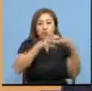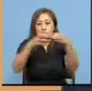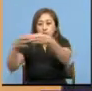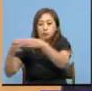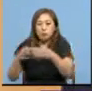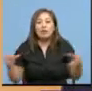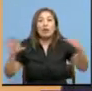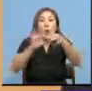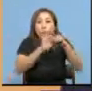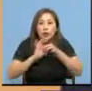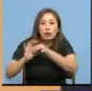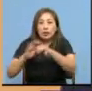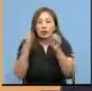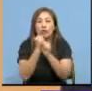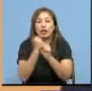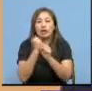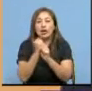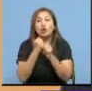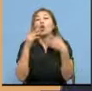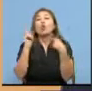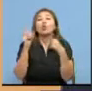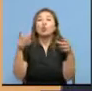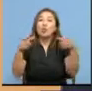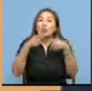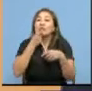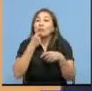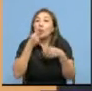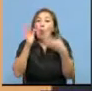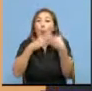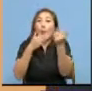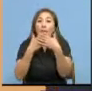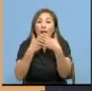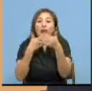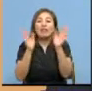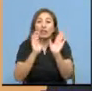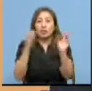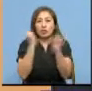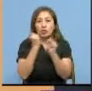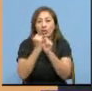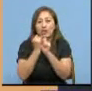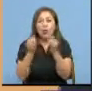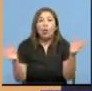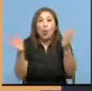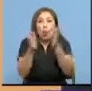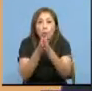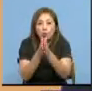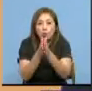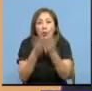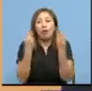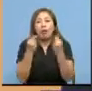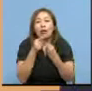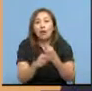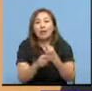estamos trabajando con manos abiertas y realmente hacemos un trabajo articulado que lo que permite que